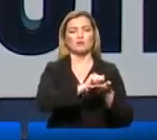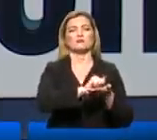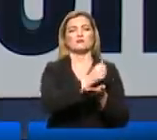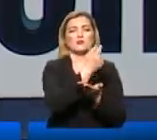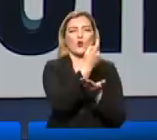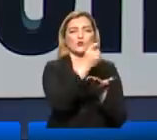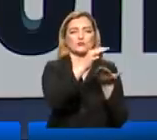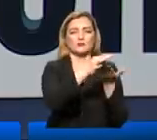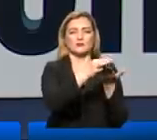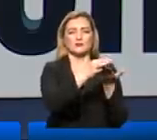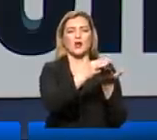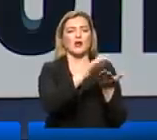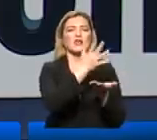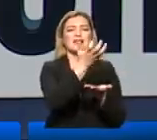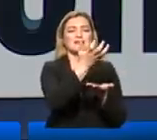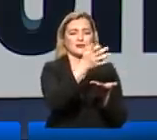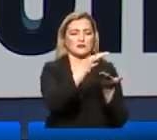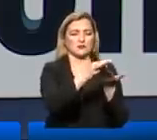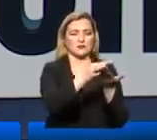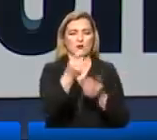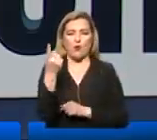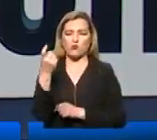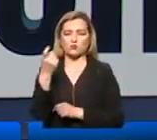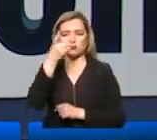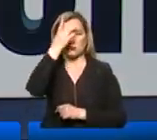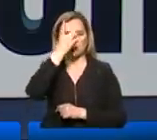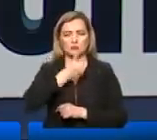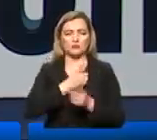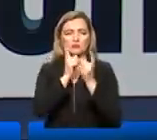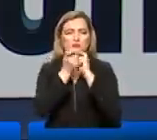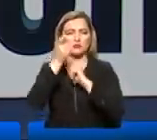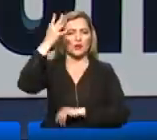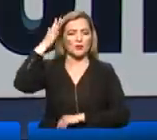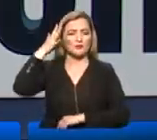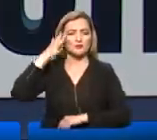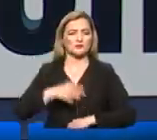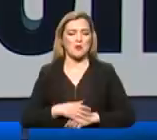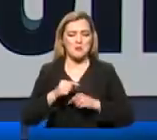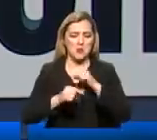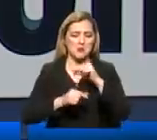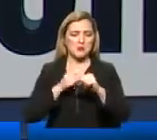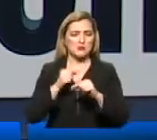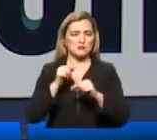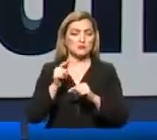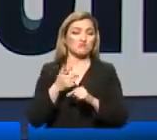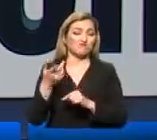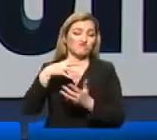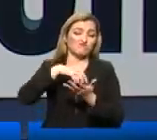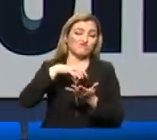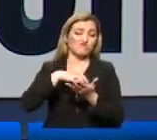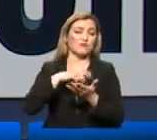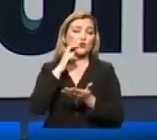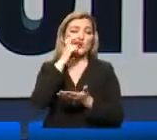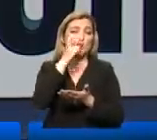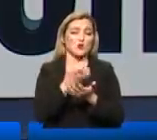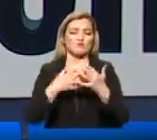semáforo amarillo. La reactivación económica en estos lugares es progresiva. La provincia vivía en general del turismo. Ahora, debido a la pandemia,